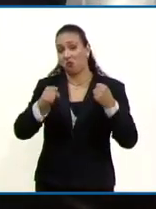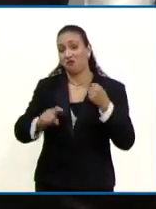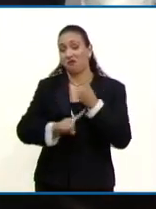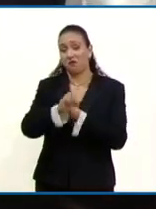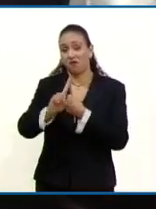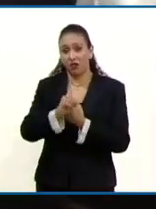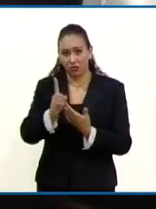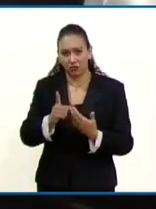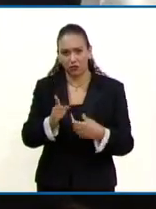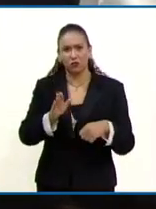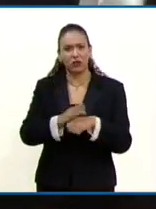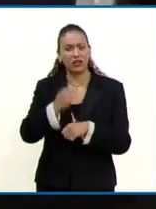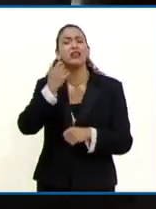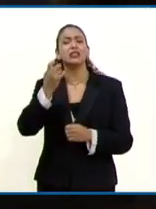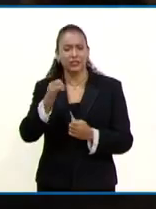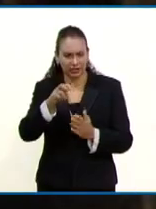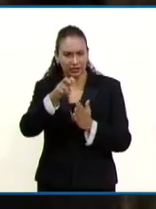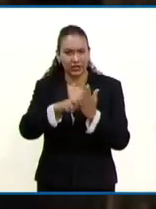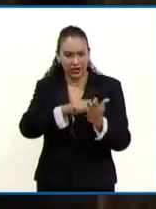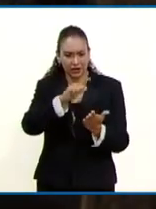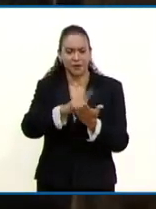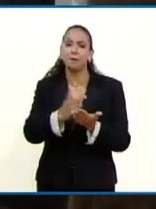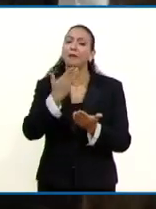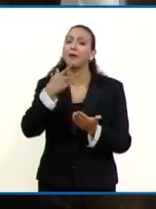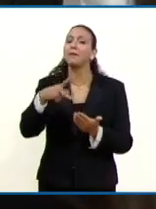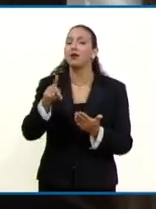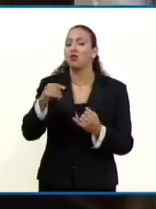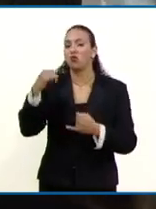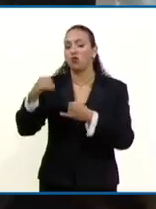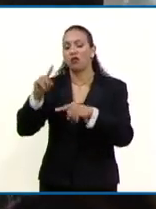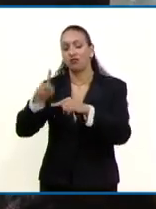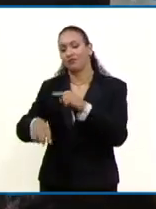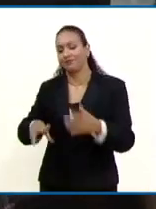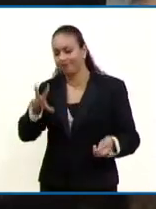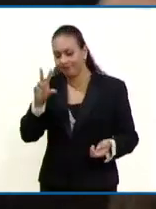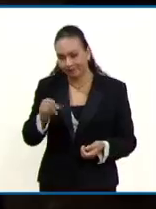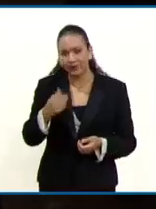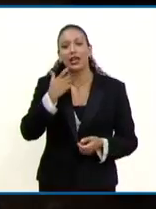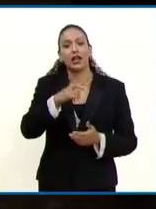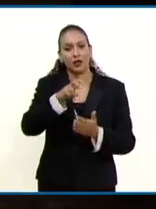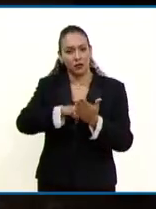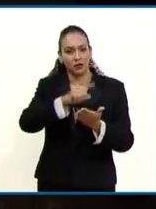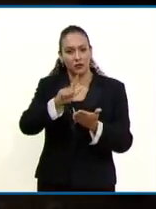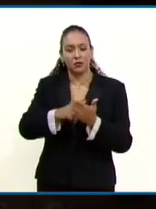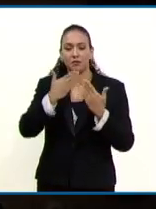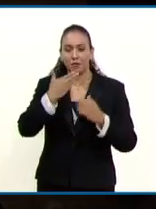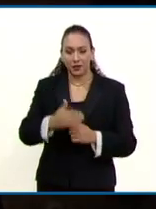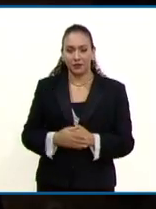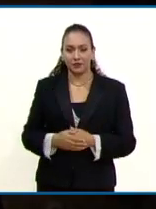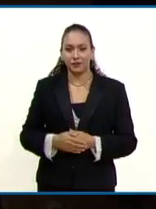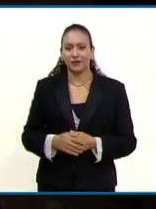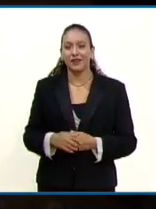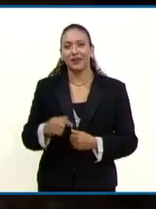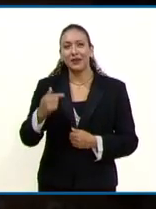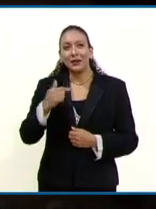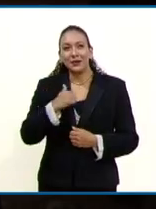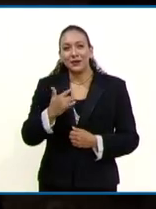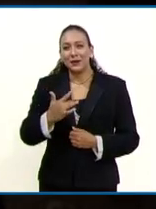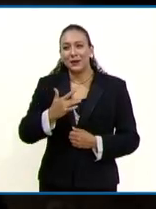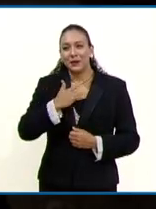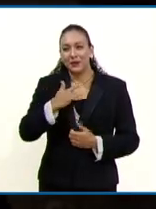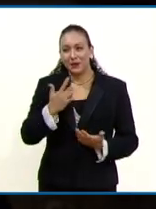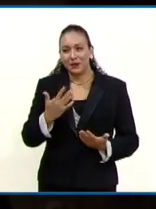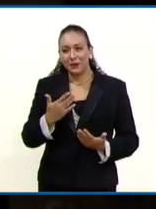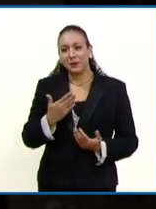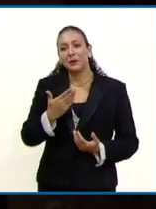histórica de hacer una modificación real para el beneficio del pueblo del sistema de justicia. Al menos yo siento